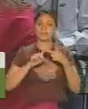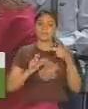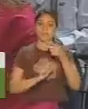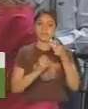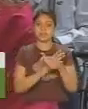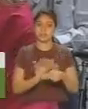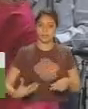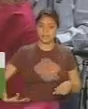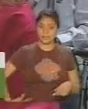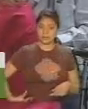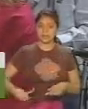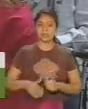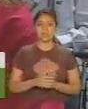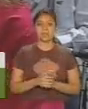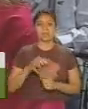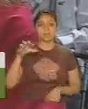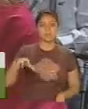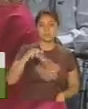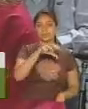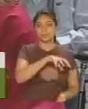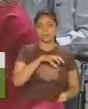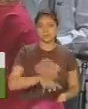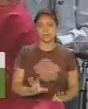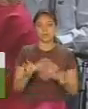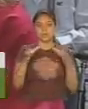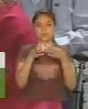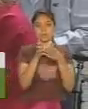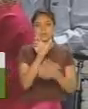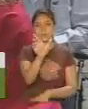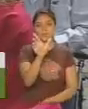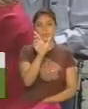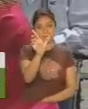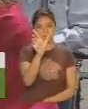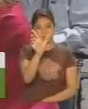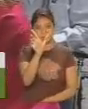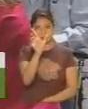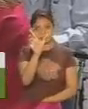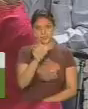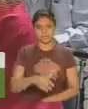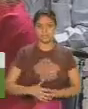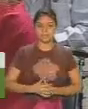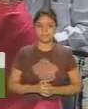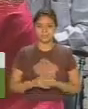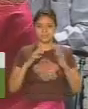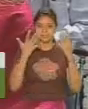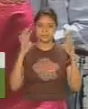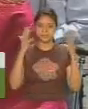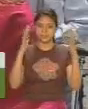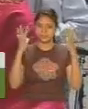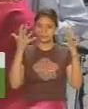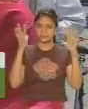Vicepresidentes y vicepresidentas regionales del Partido Socialista Unido de Venezuela.